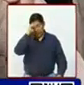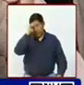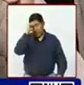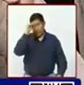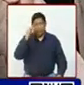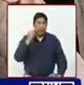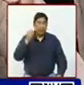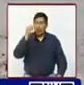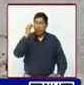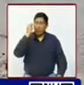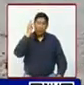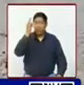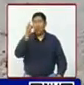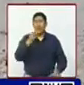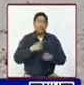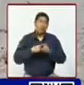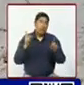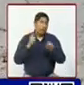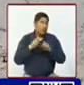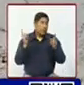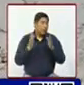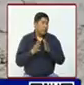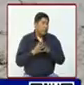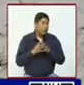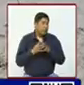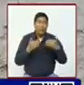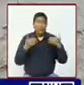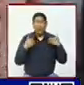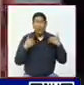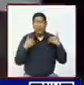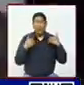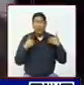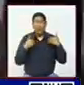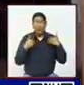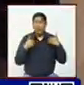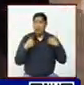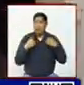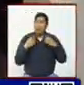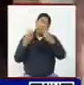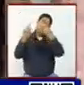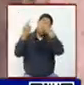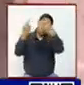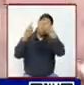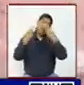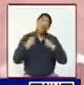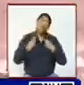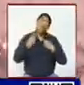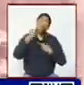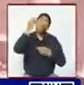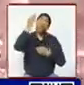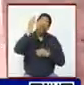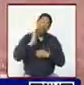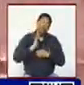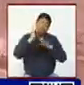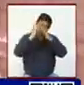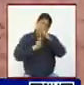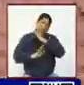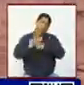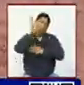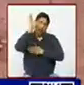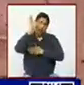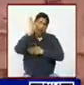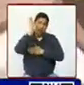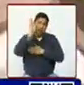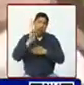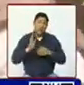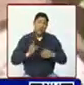día, pero tenía respuesta de arriba que está